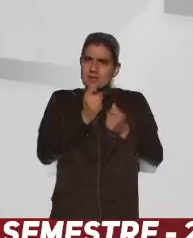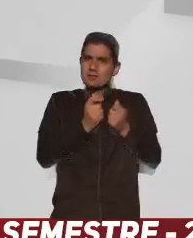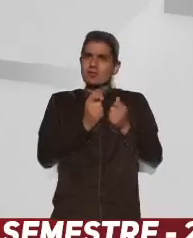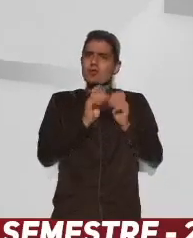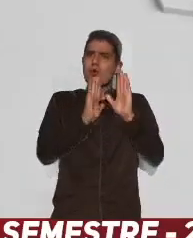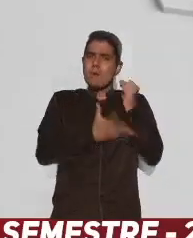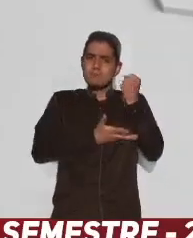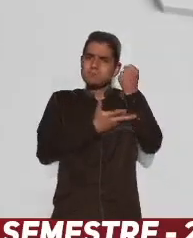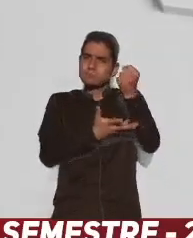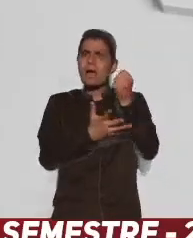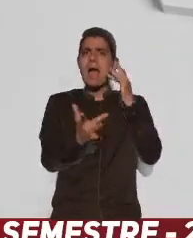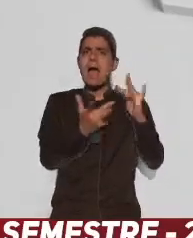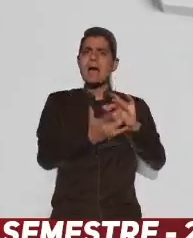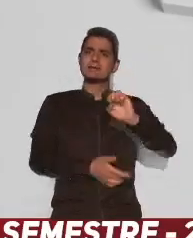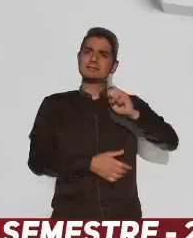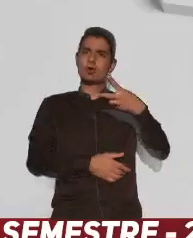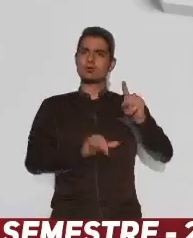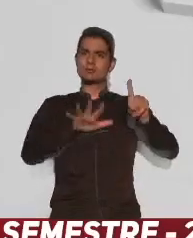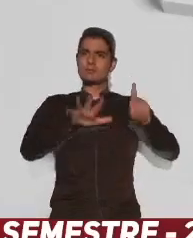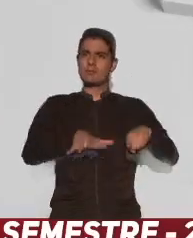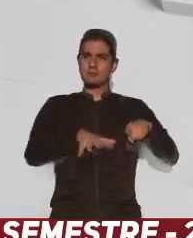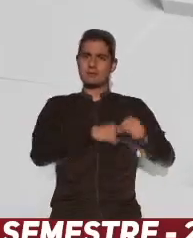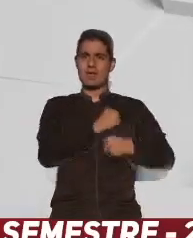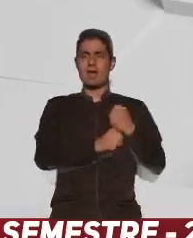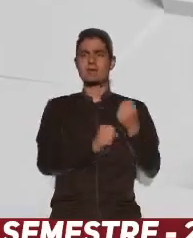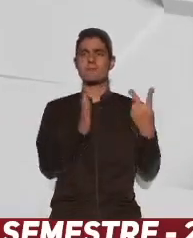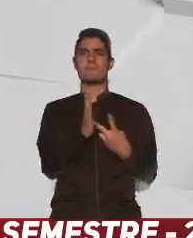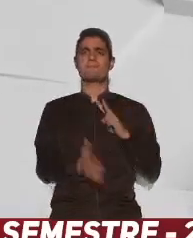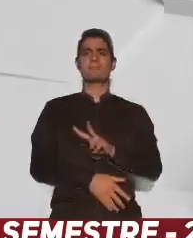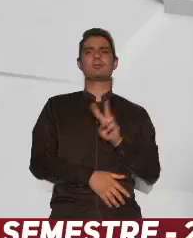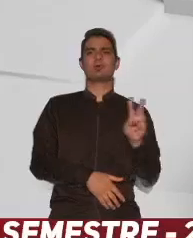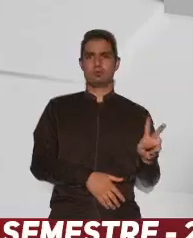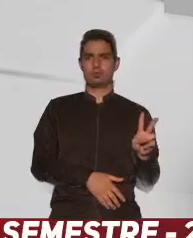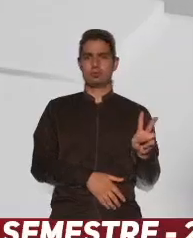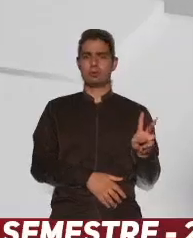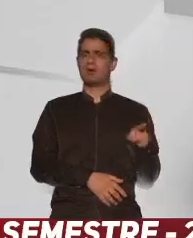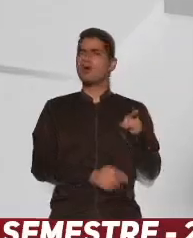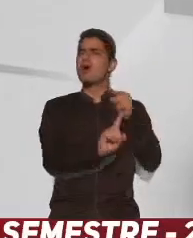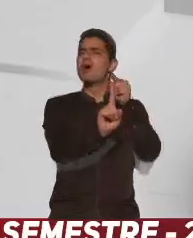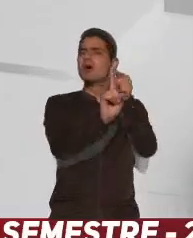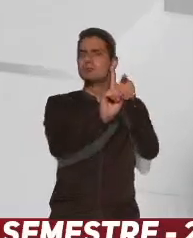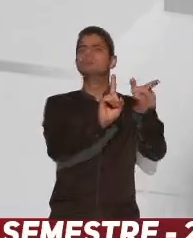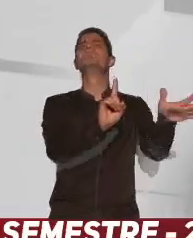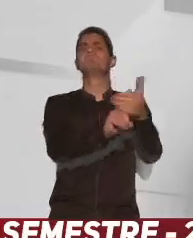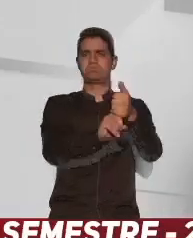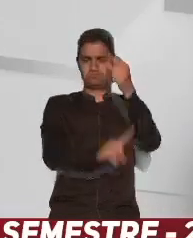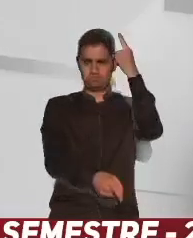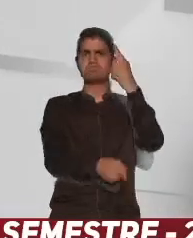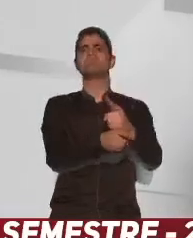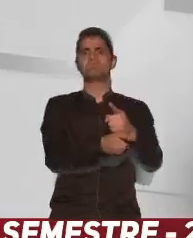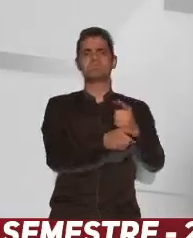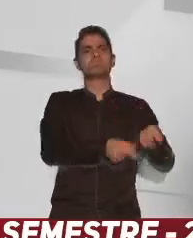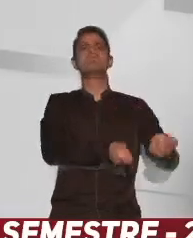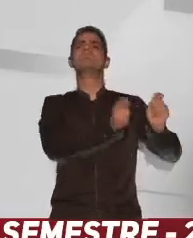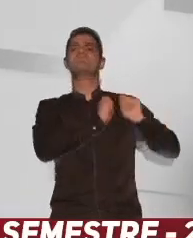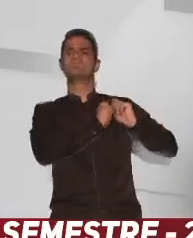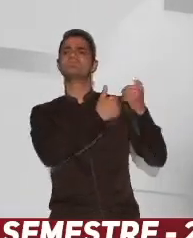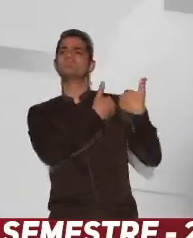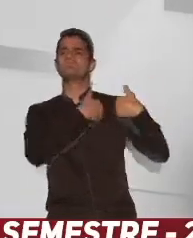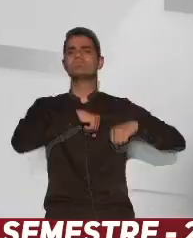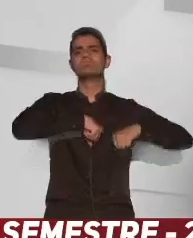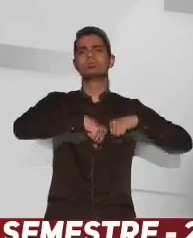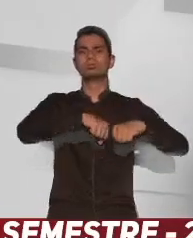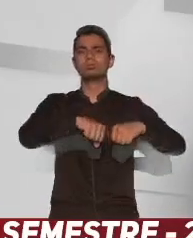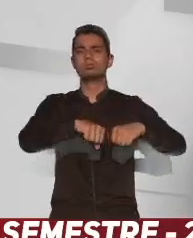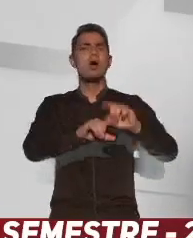la vigencia 2022, en el cual se logró la misión encomendada, permitiendo a todos los